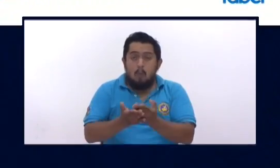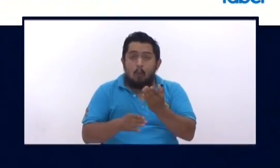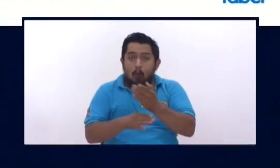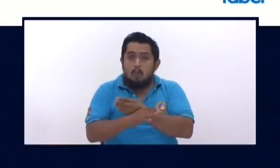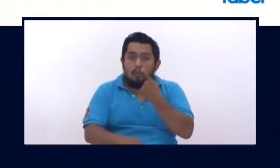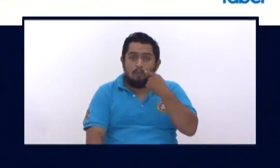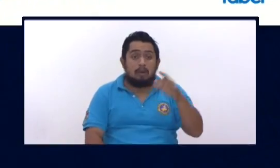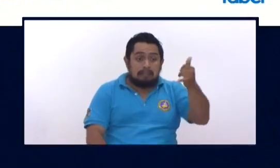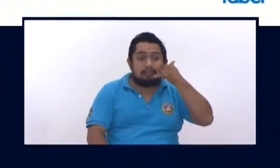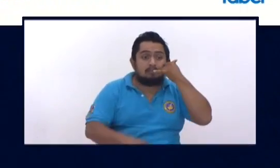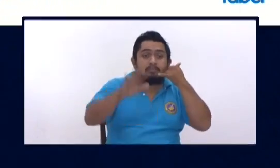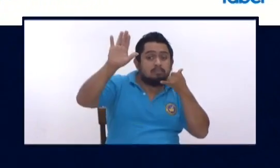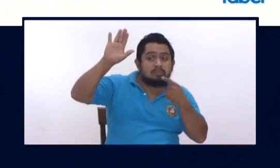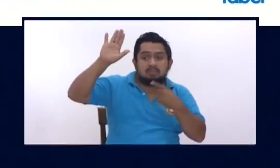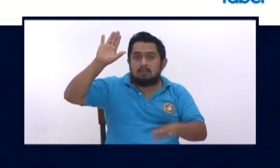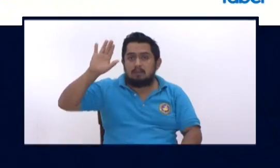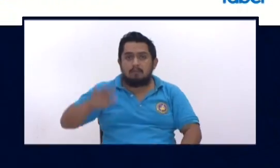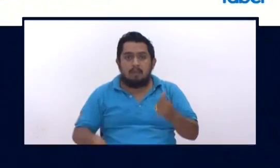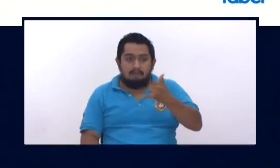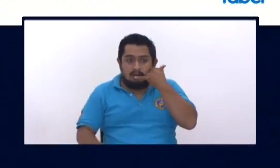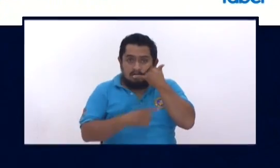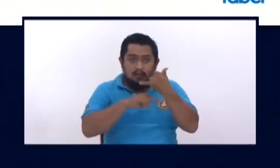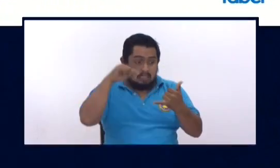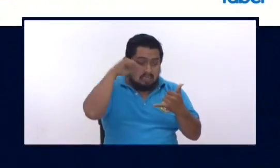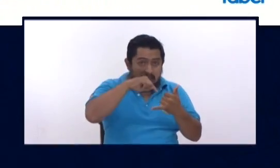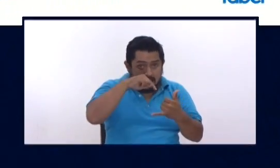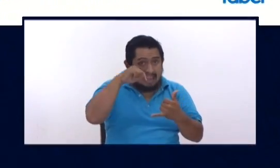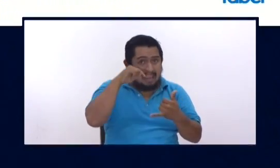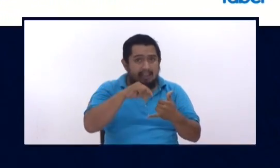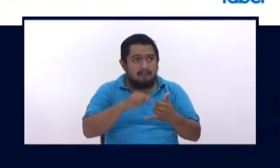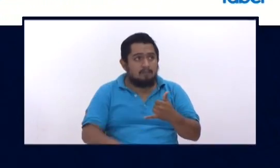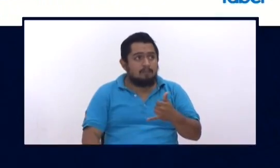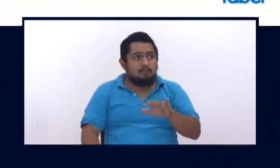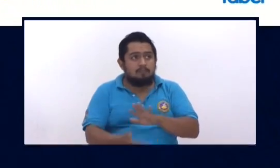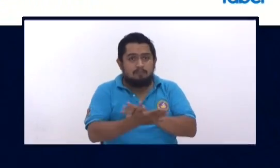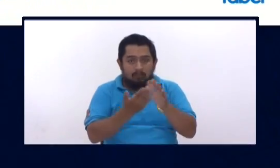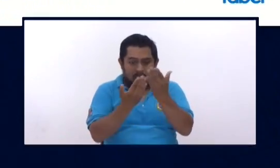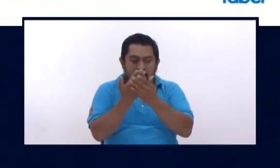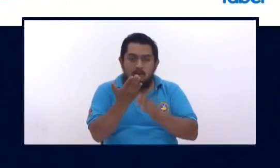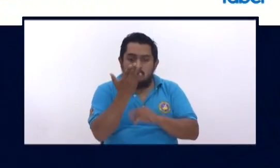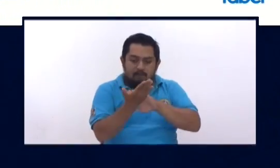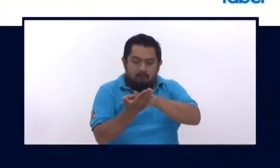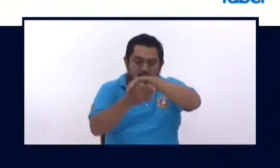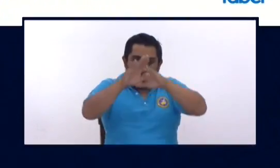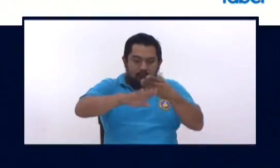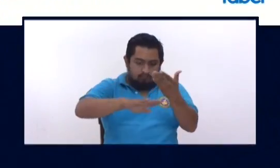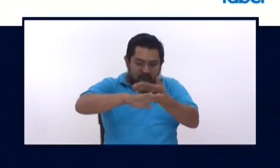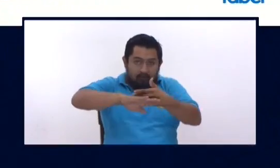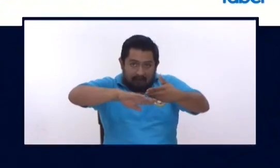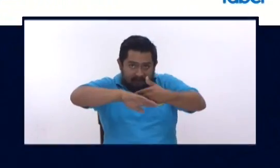acá o que hay mucha gente que en el teléfono móvil por precaución en la parte del cobertor que estoy dando ideas